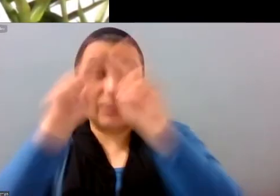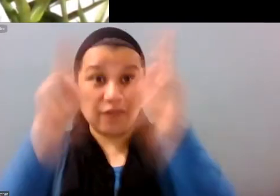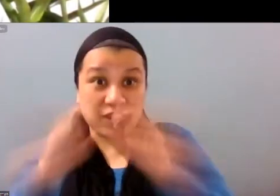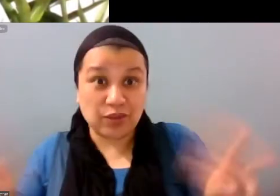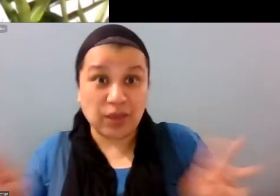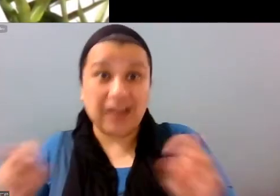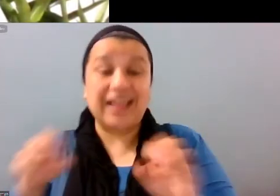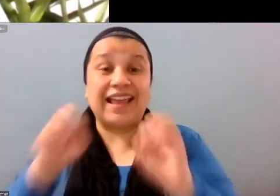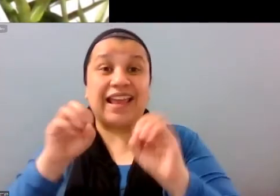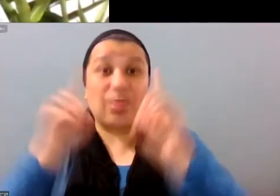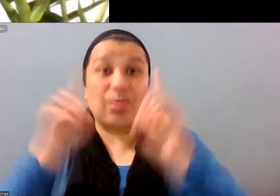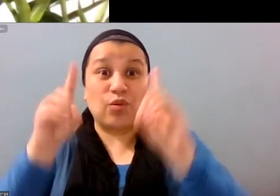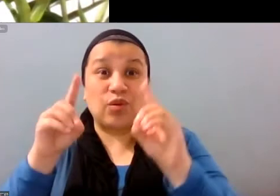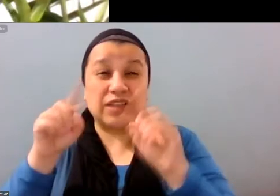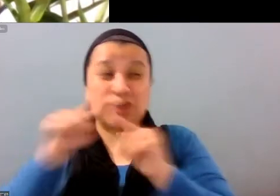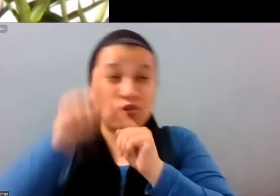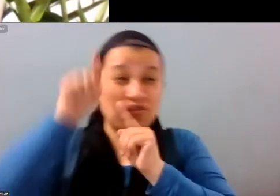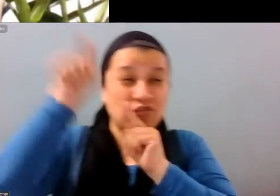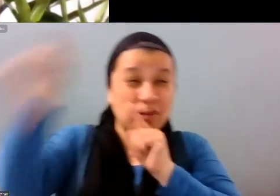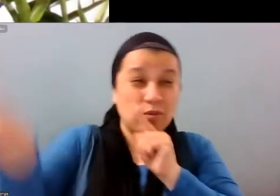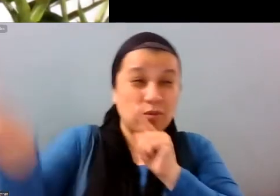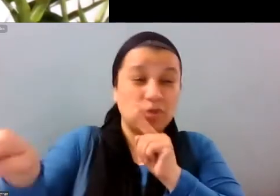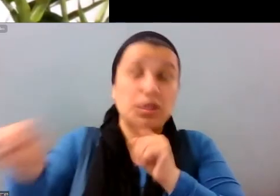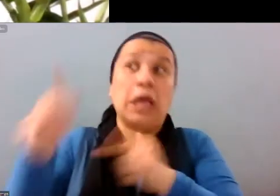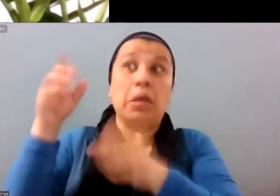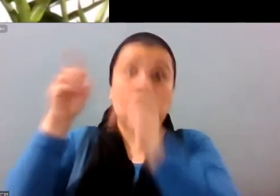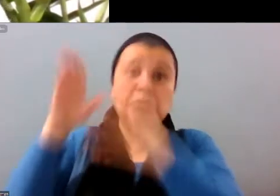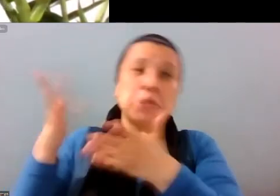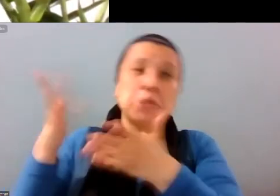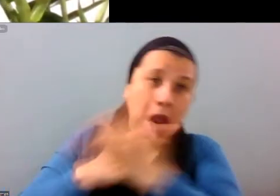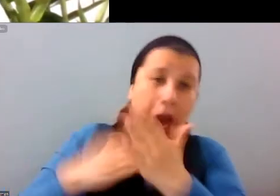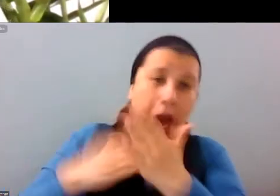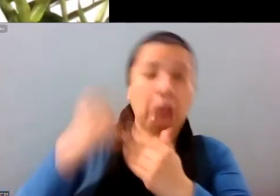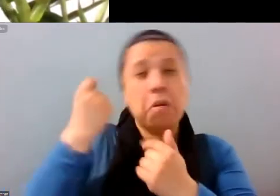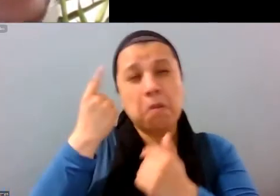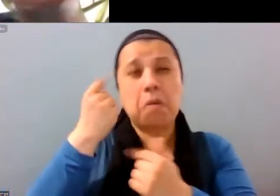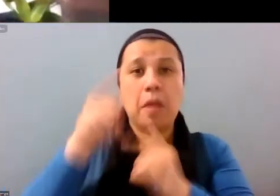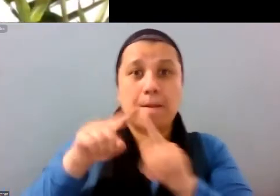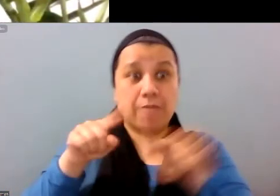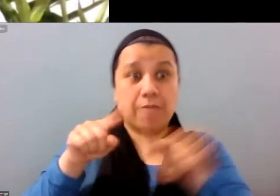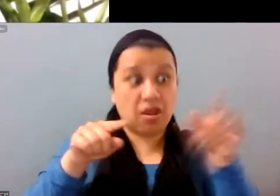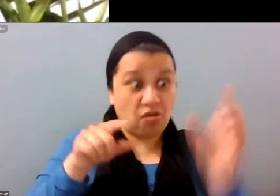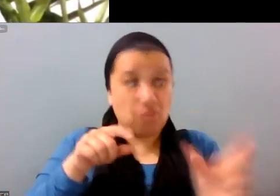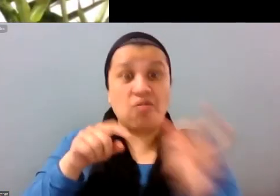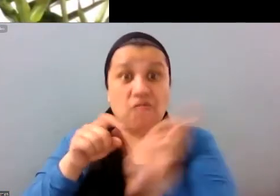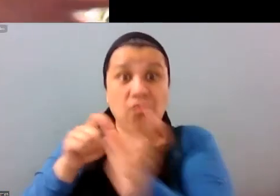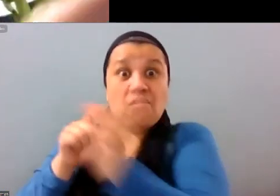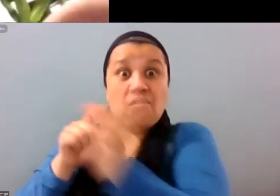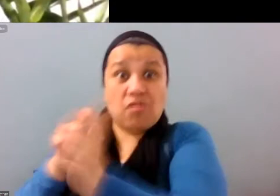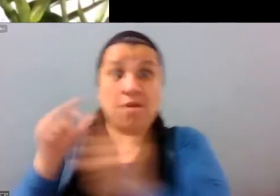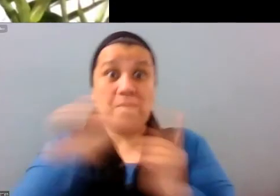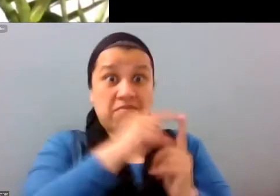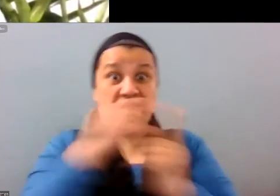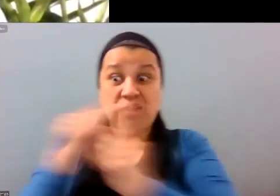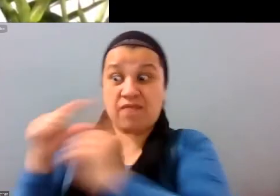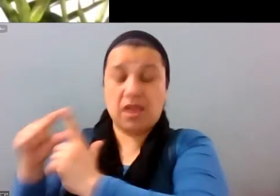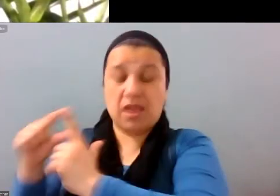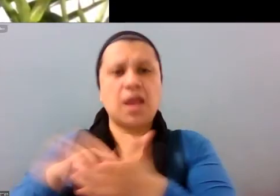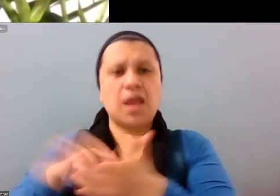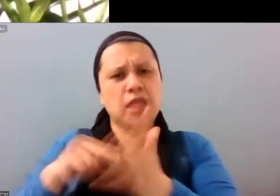todos tendrán alguna noción pero cuando ya usted le combina los tres elementos y le empiezas a dar matices más